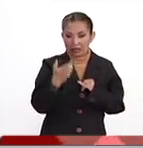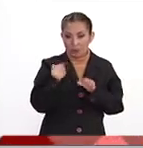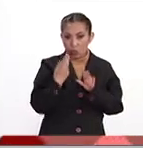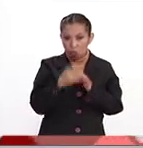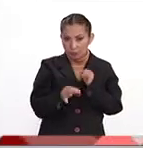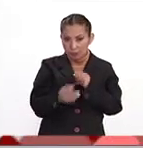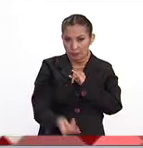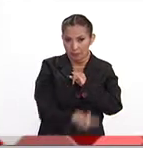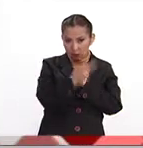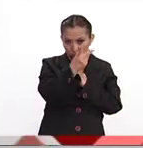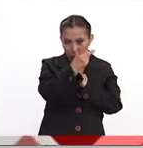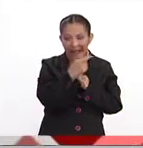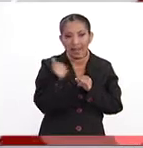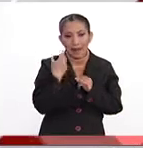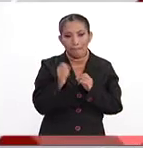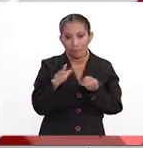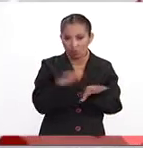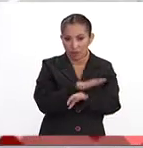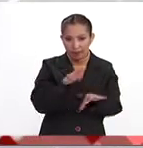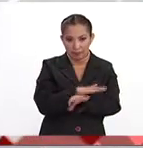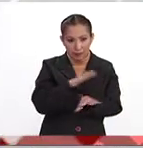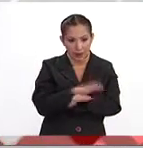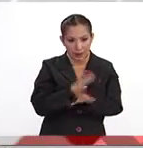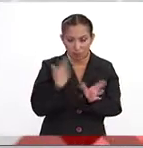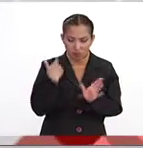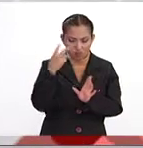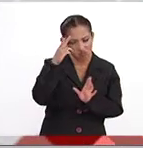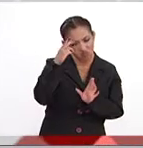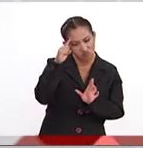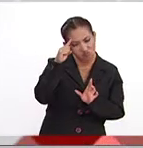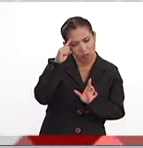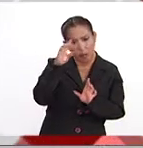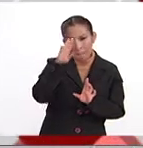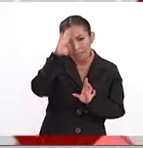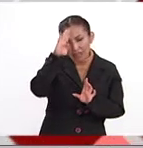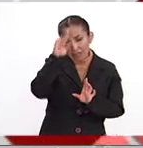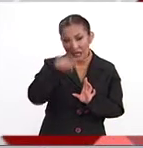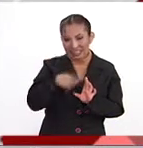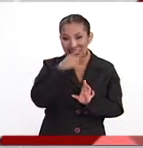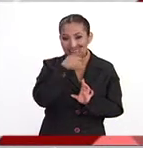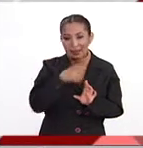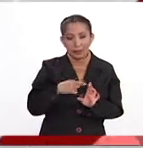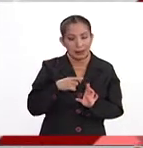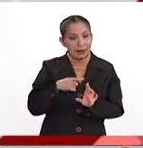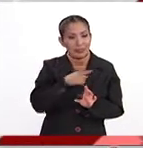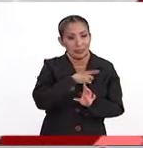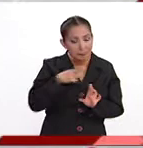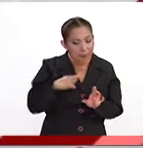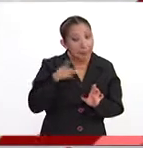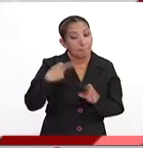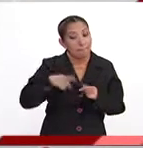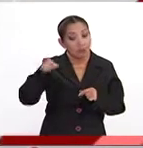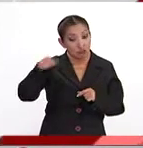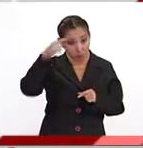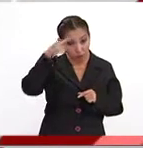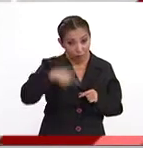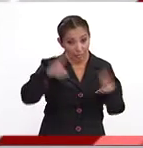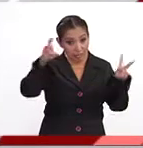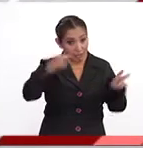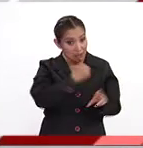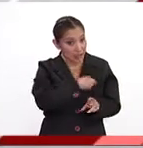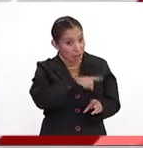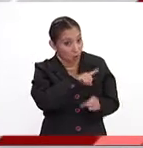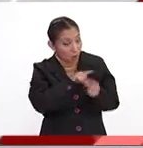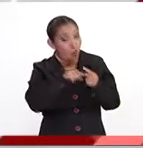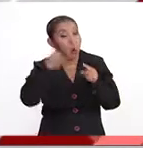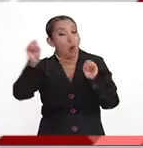pregunta que creo que tendremos que modificar siendo autocríticos, porque aquí deberemos de poner el dilema si la gente cree que esto es un tema de salud